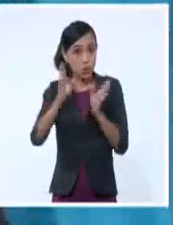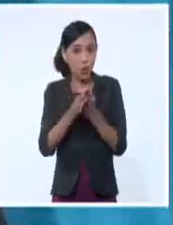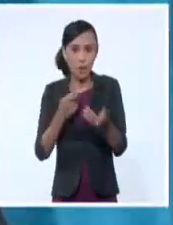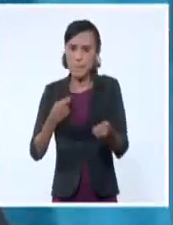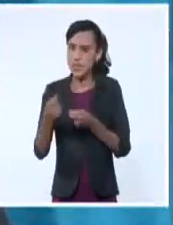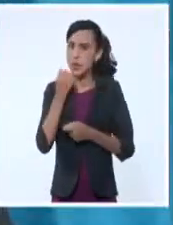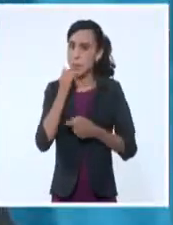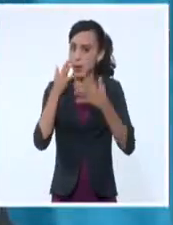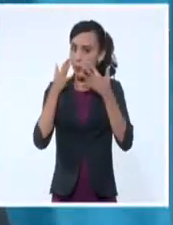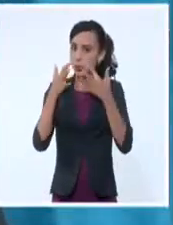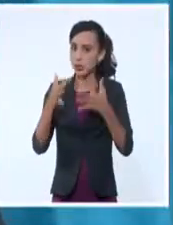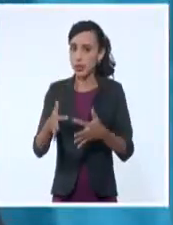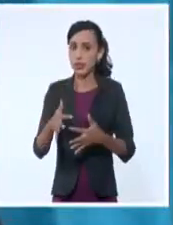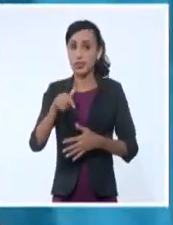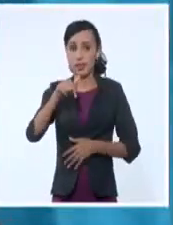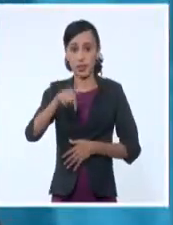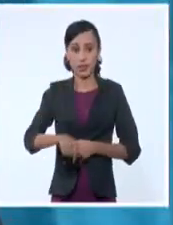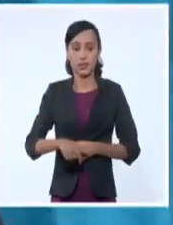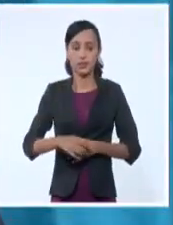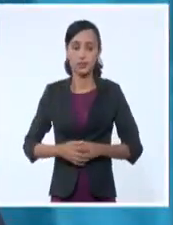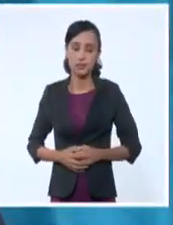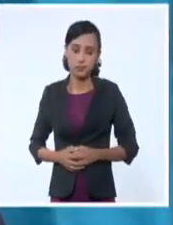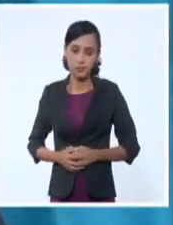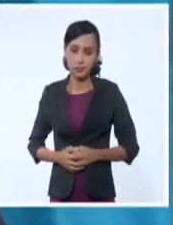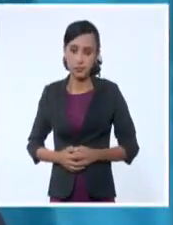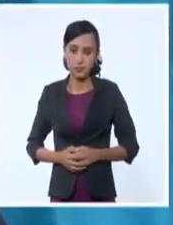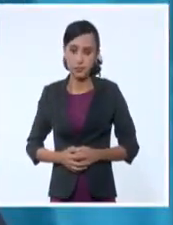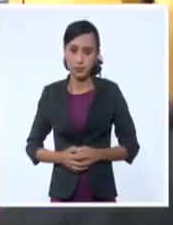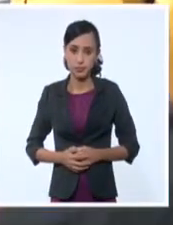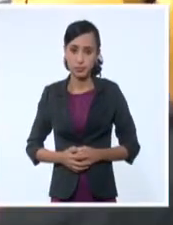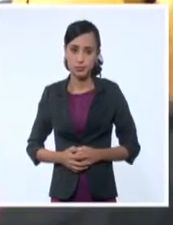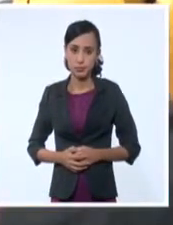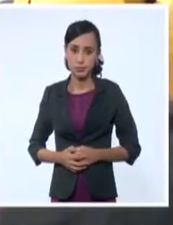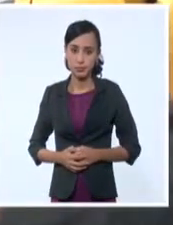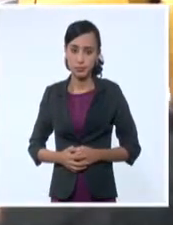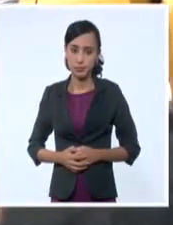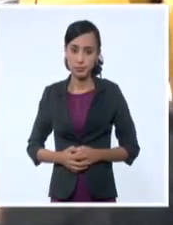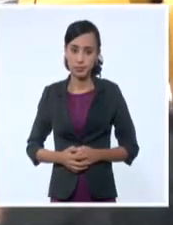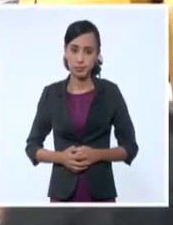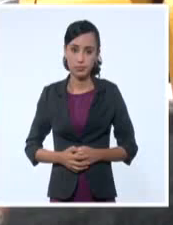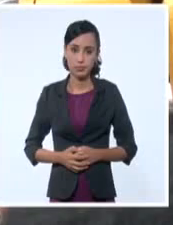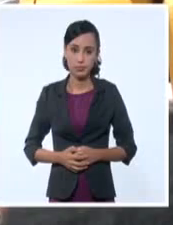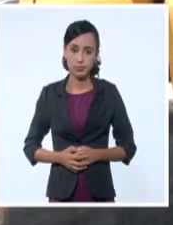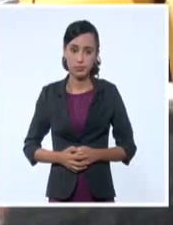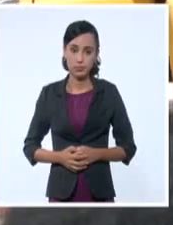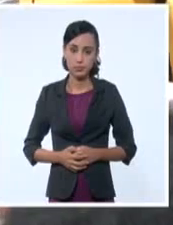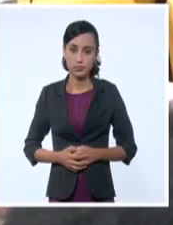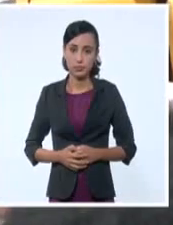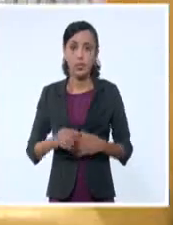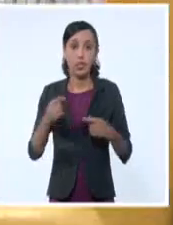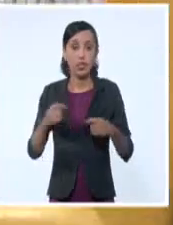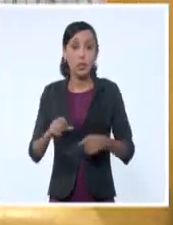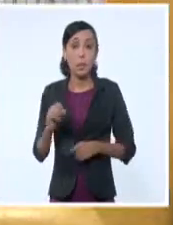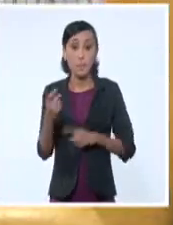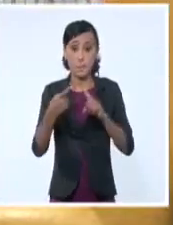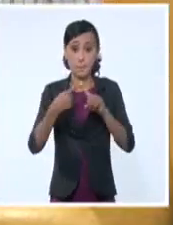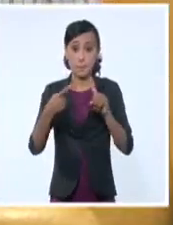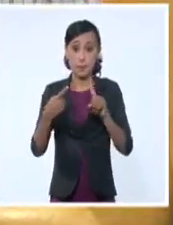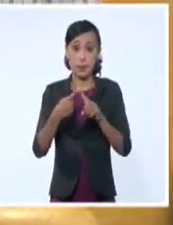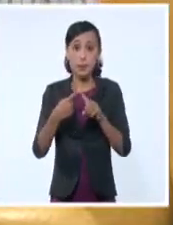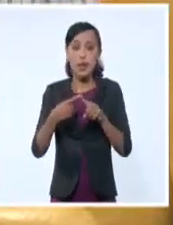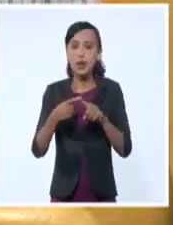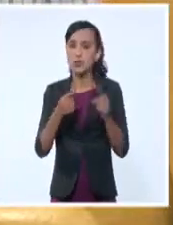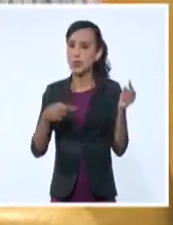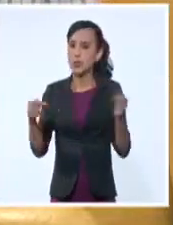importantes que estamos haciendo en estos momentos en el sector industrial. Tiene que existir, primero, un ambiente que facilite